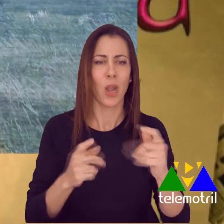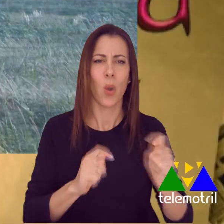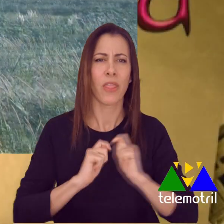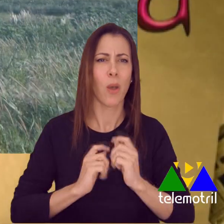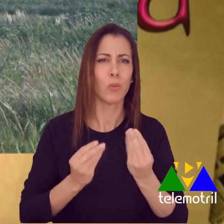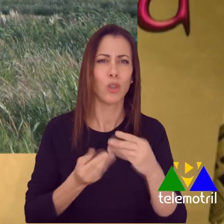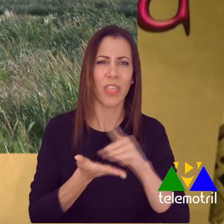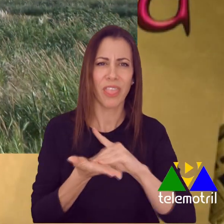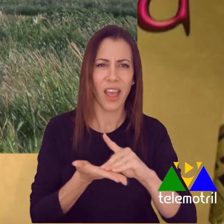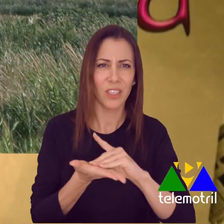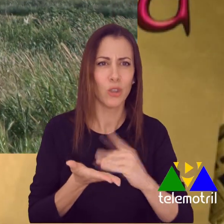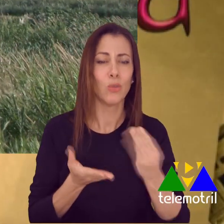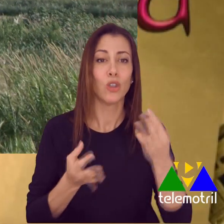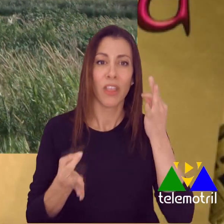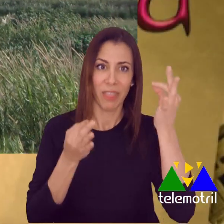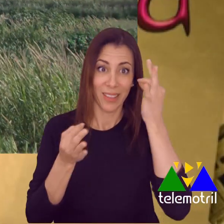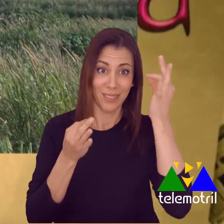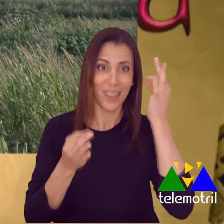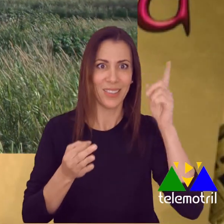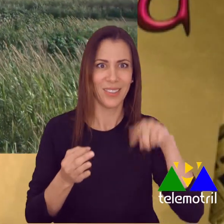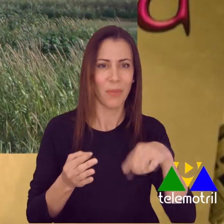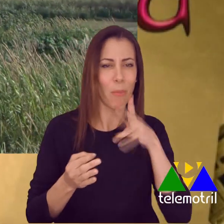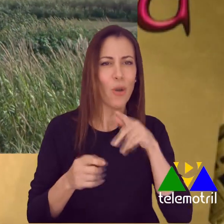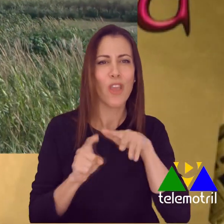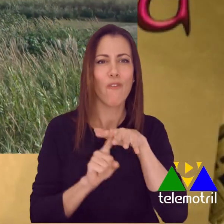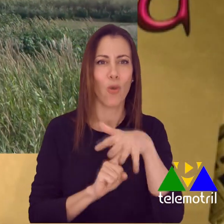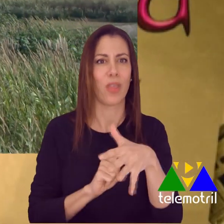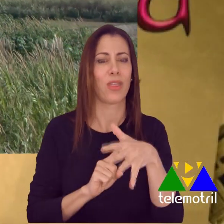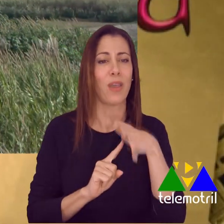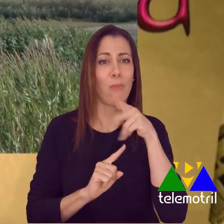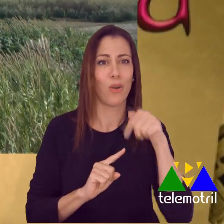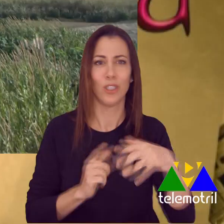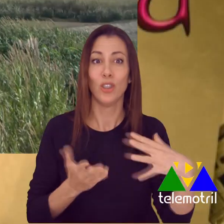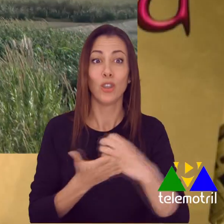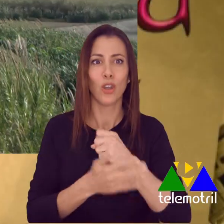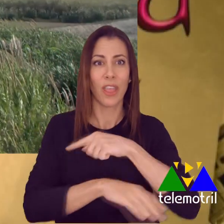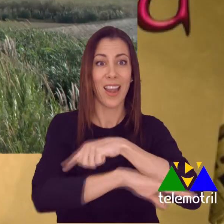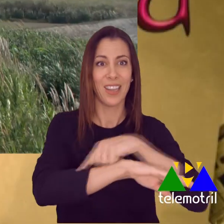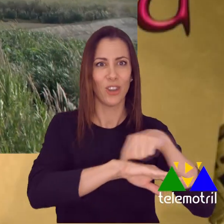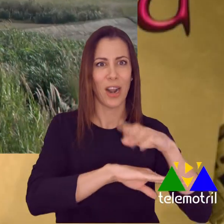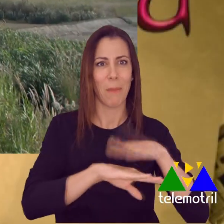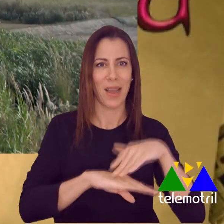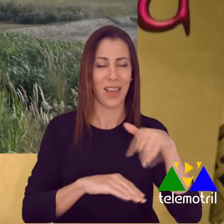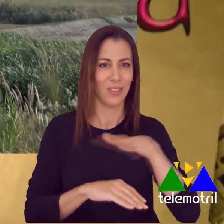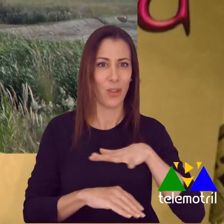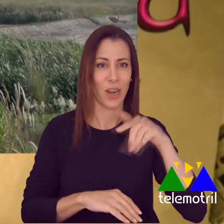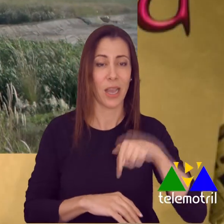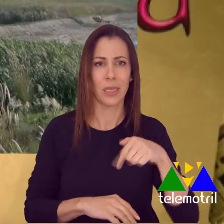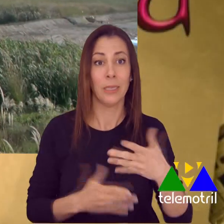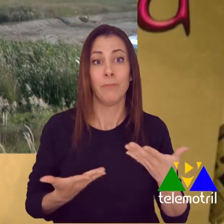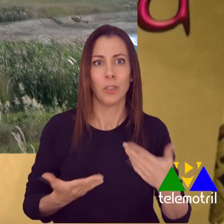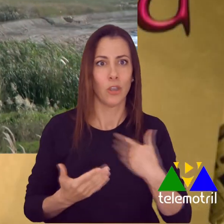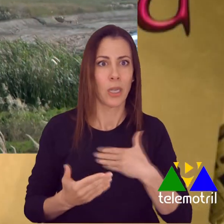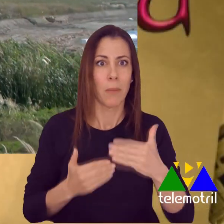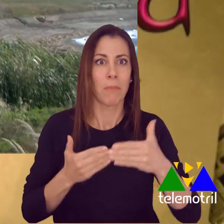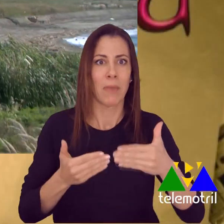muchísimos datos, muchísimos detalles precisamente de la influencia, como digo, de todo este litoral para nuestro municipio. Así que no nos vamos a